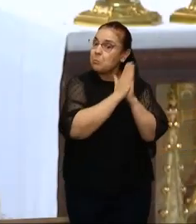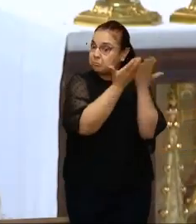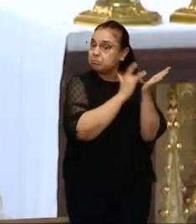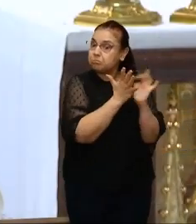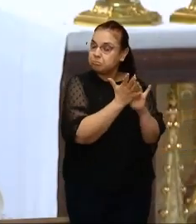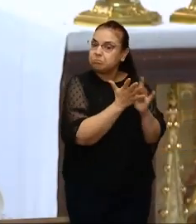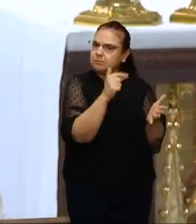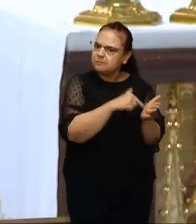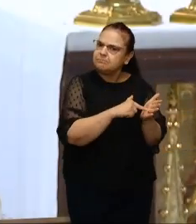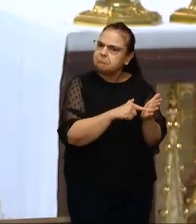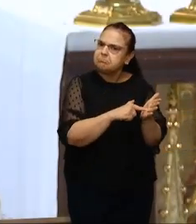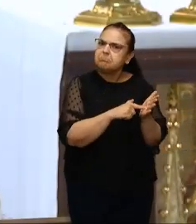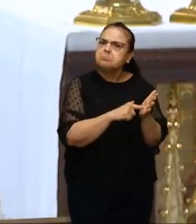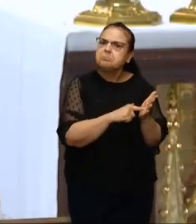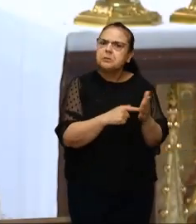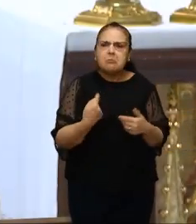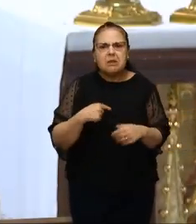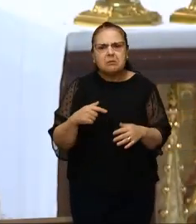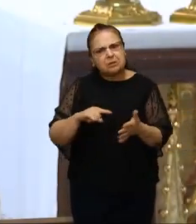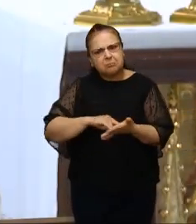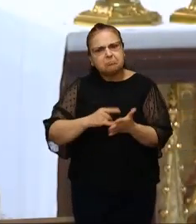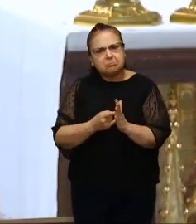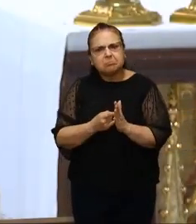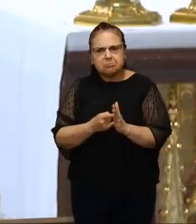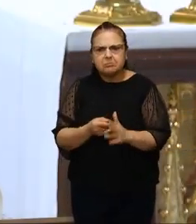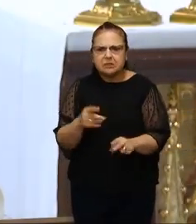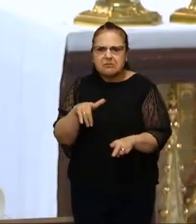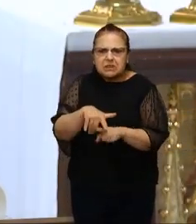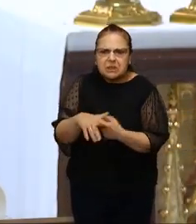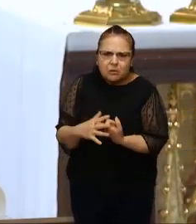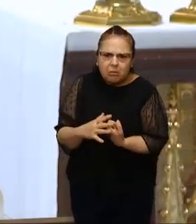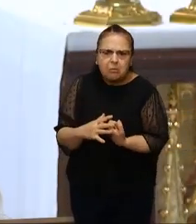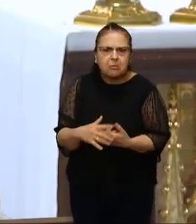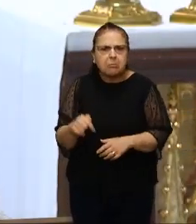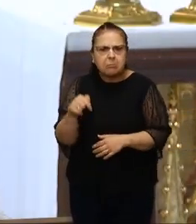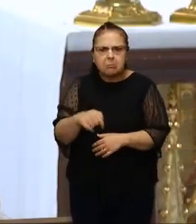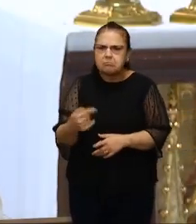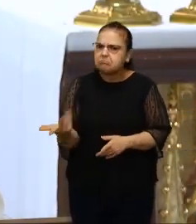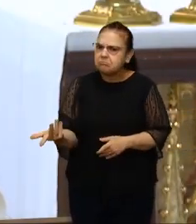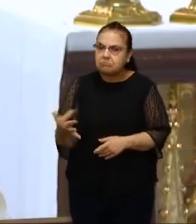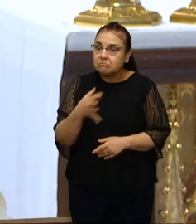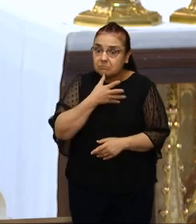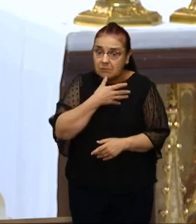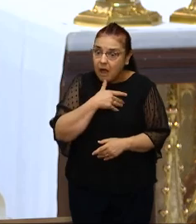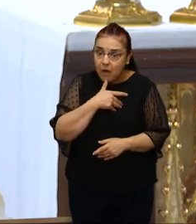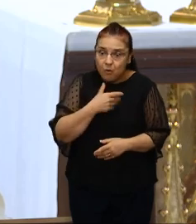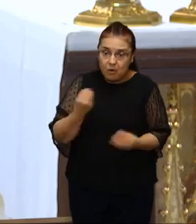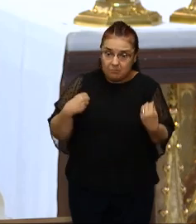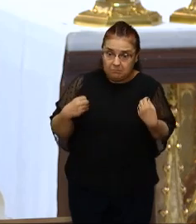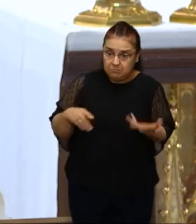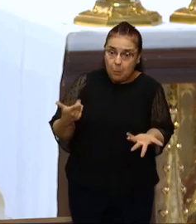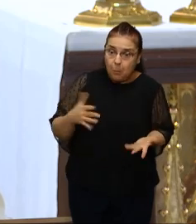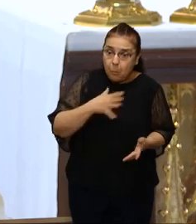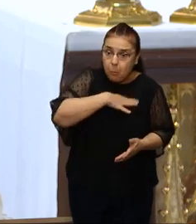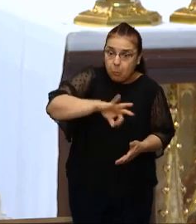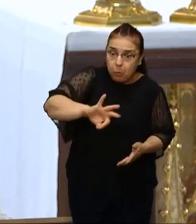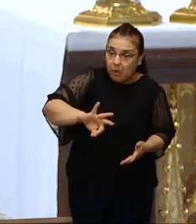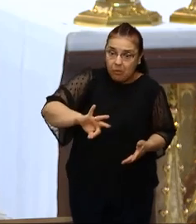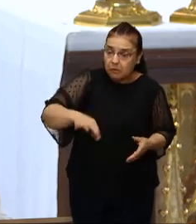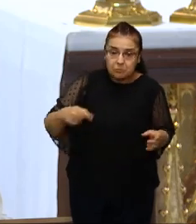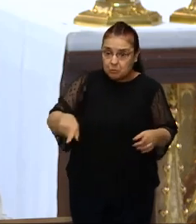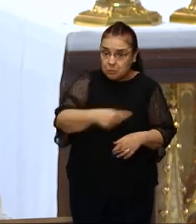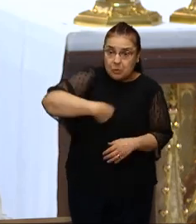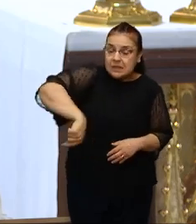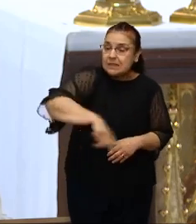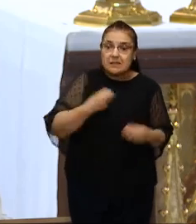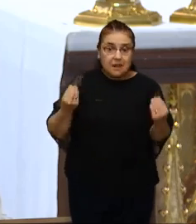situación que de alguna manera se nos puede plantear también a lo largo de nuestra vida y que se ha hecho a lo largo del